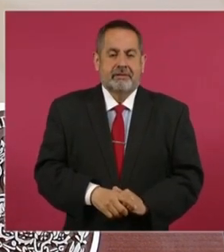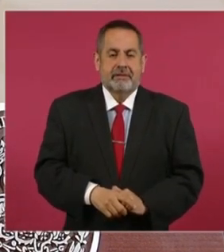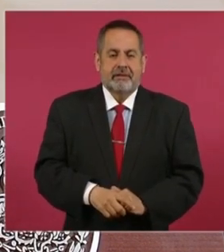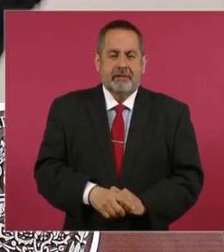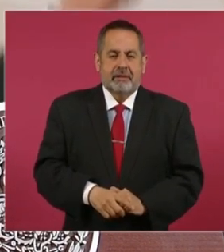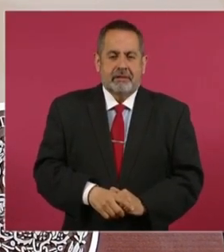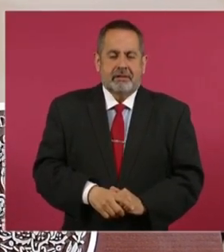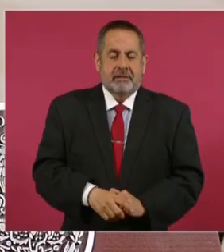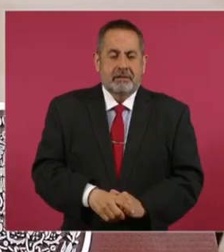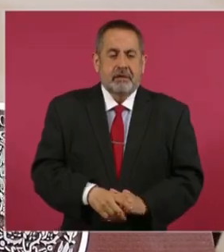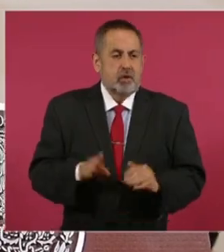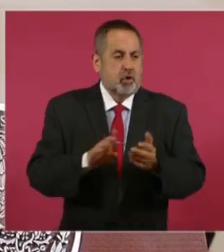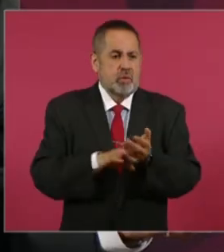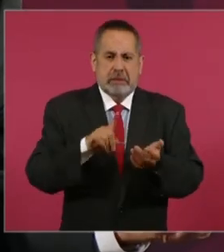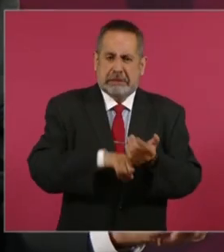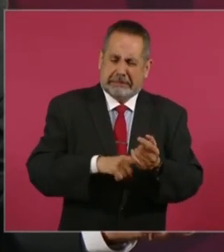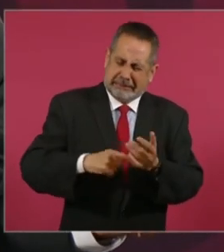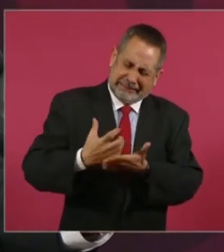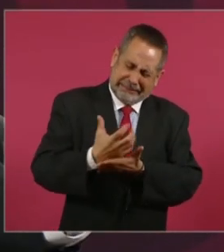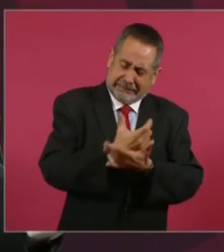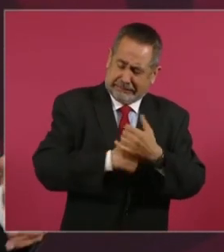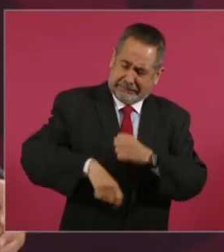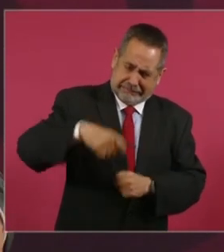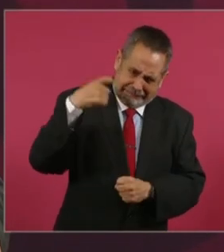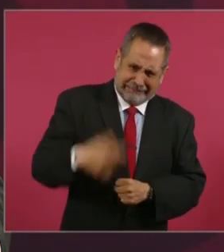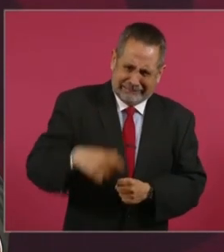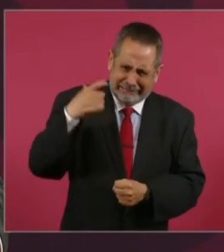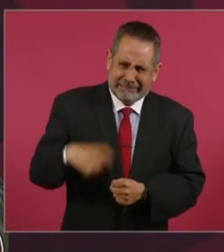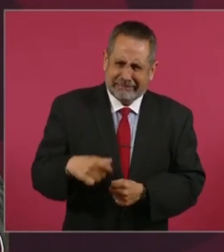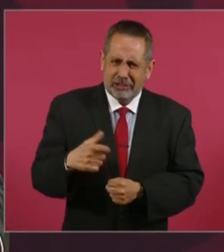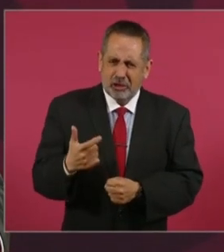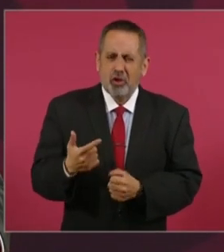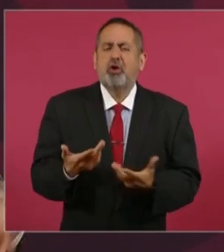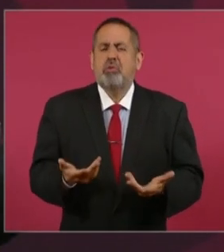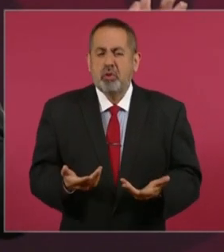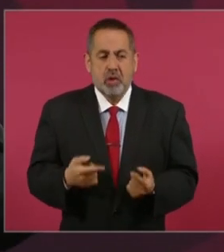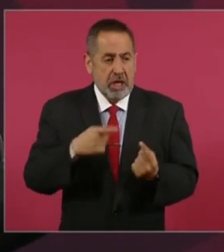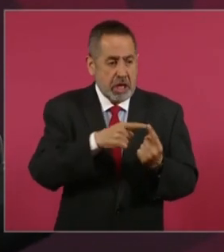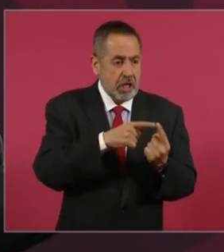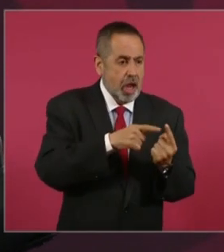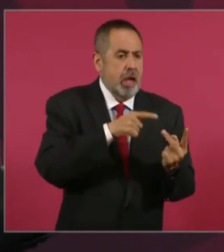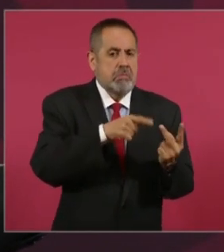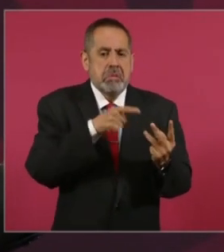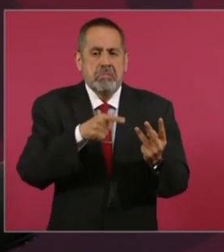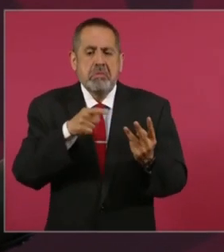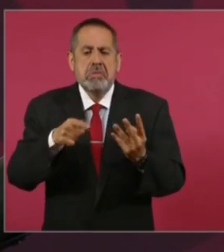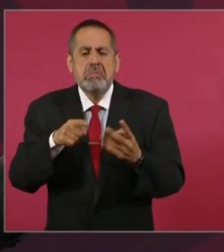¿Y cómo es que se hizo un millonario? Y no sólo él, otros.